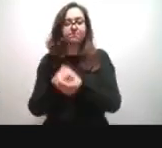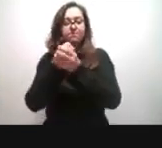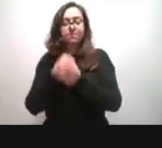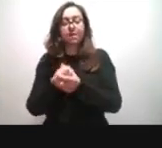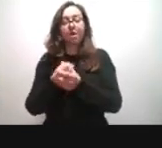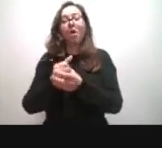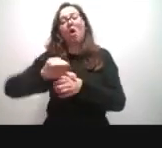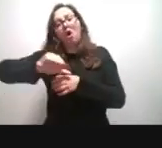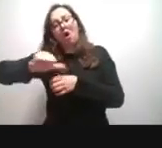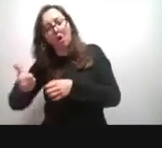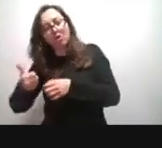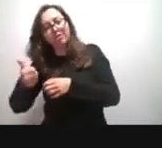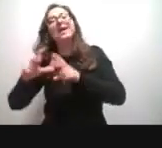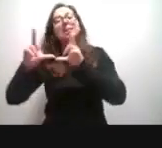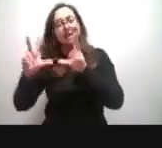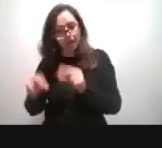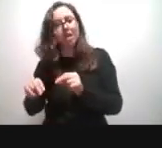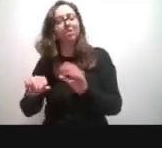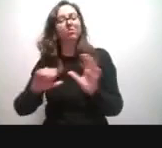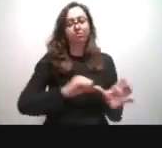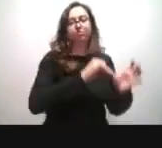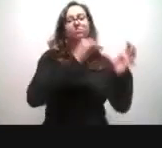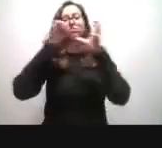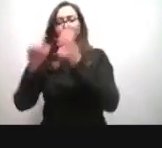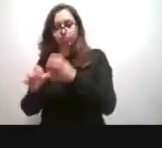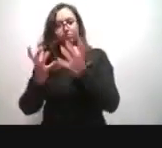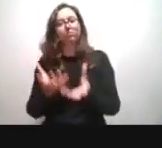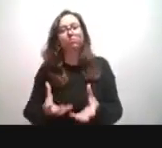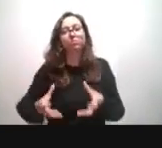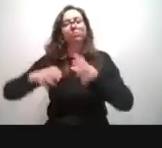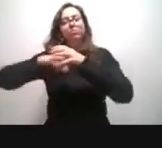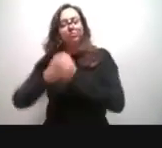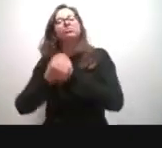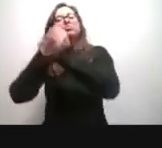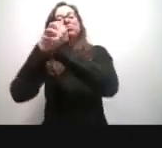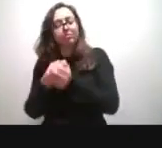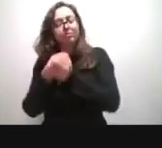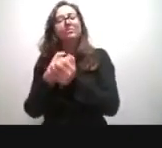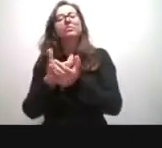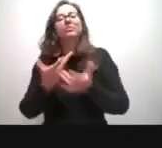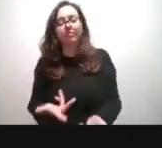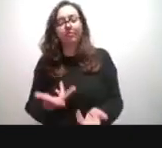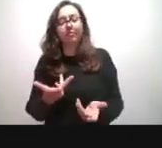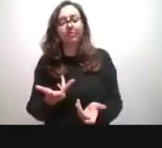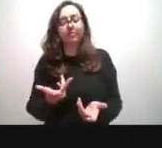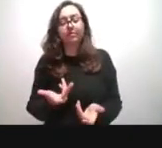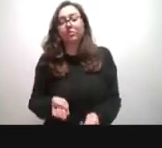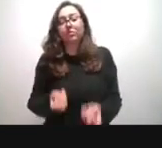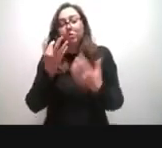hielo, de manera que esté frío, pero no se moje. La isquemia caliente, es decir, ¿cuánto tiempo puede durar una